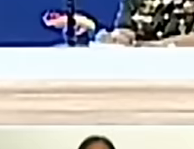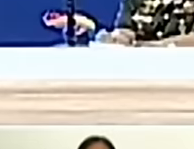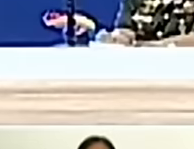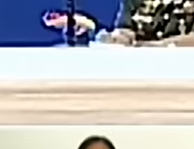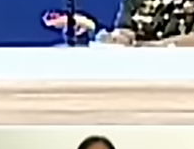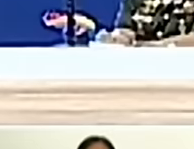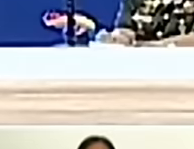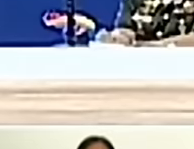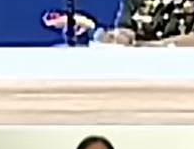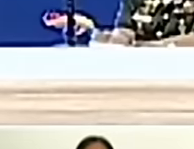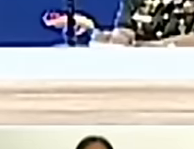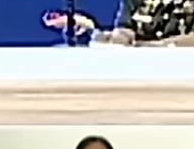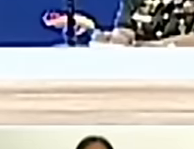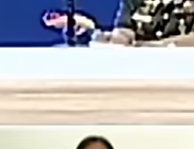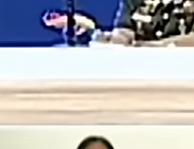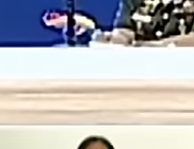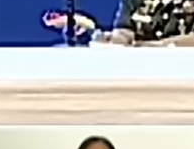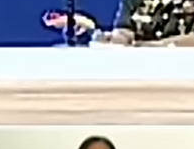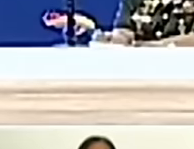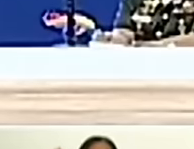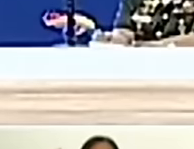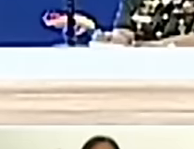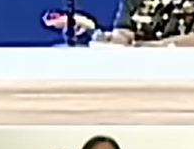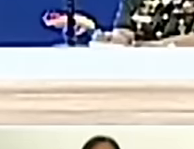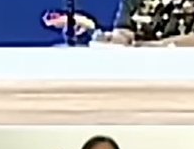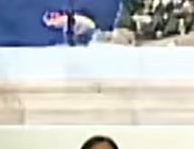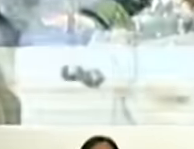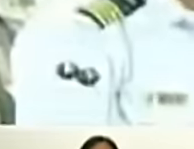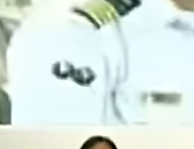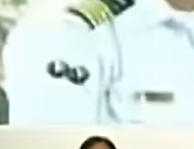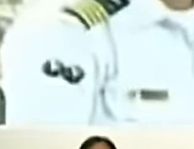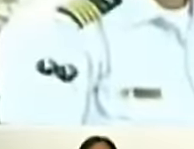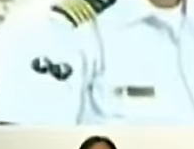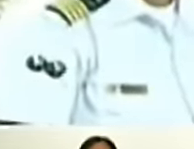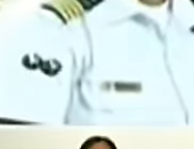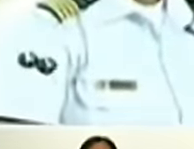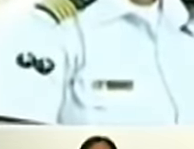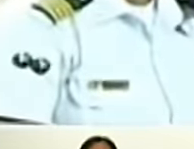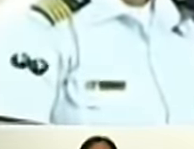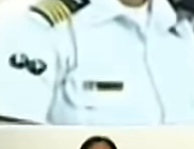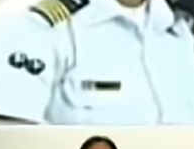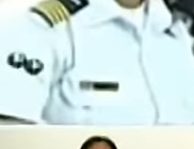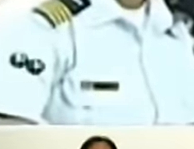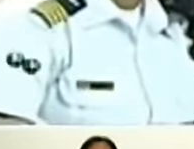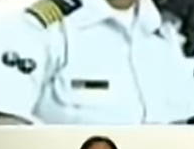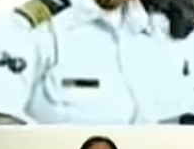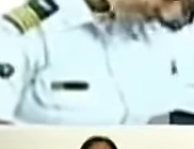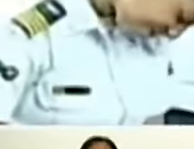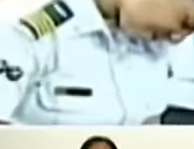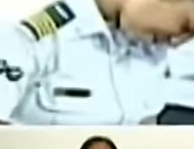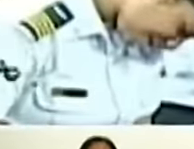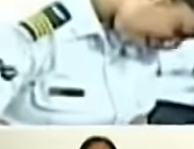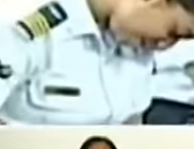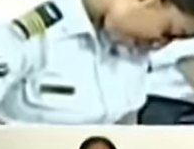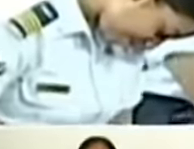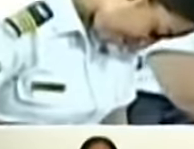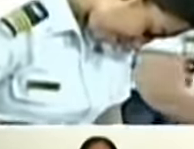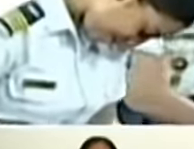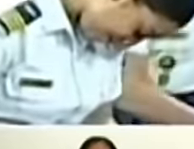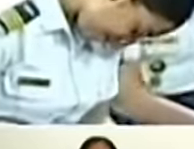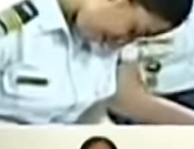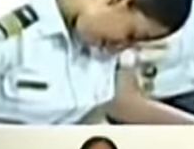Bastante tachirense. Levanten la mano los de San Antonio, los de Rubio,